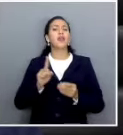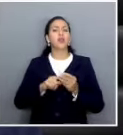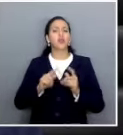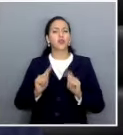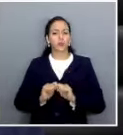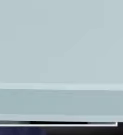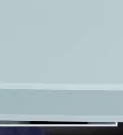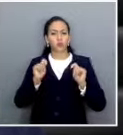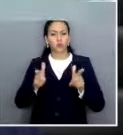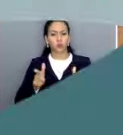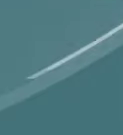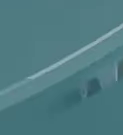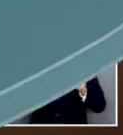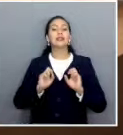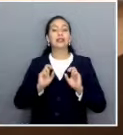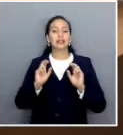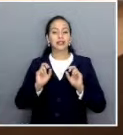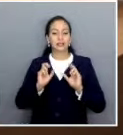Chiapas.